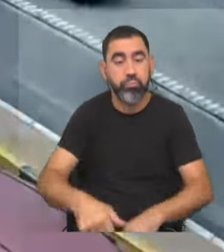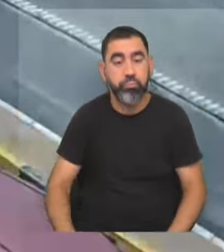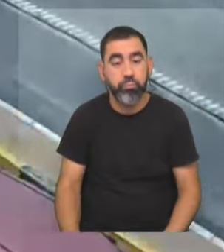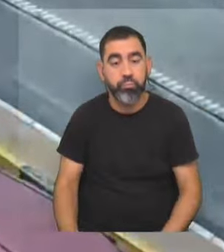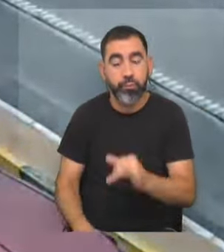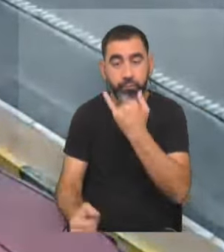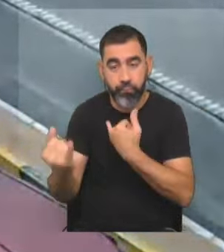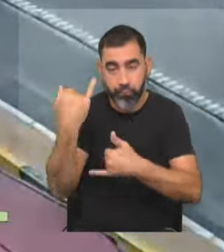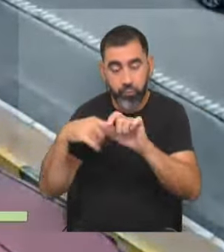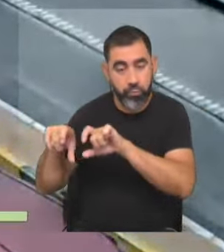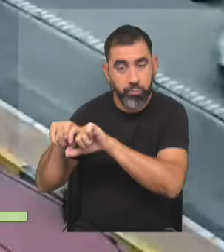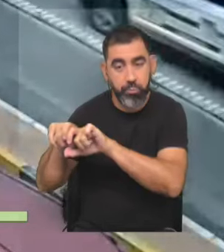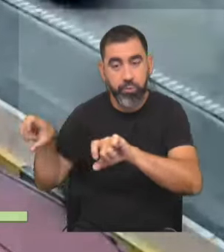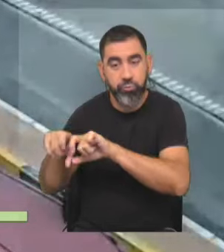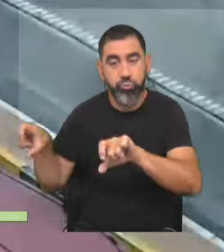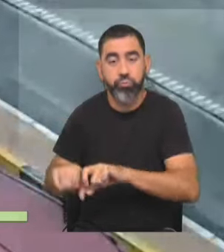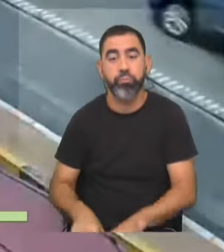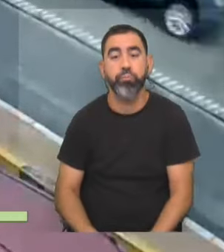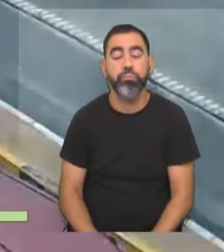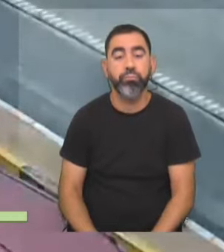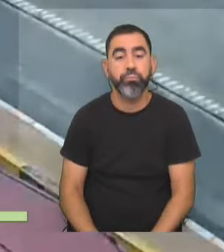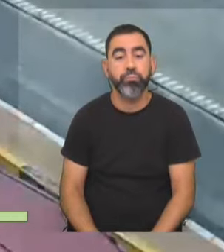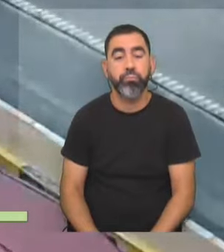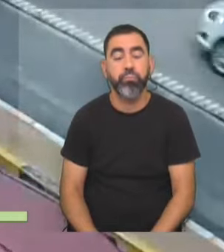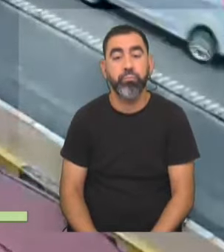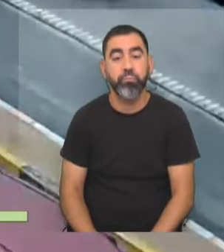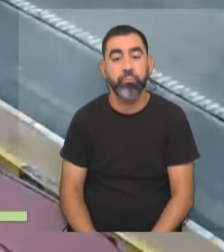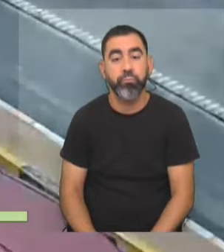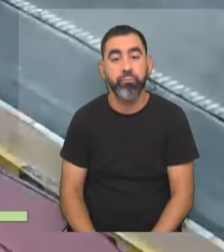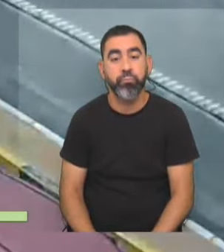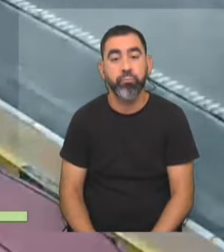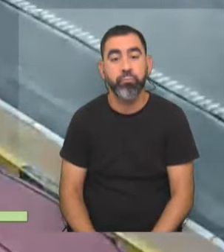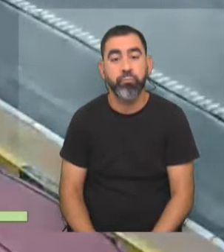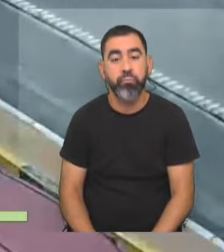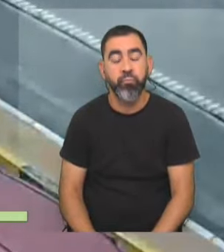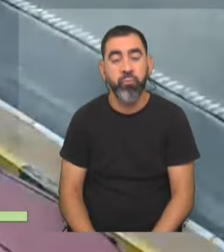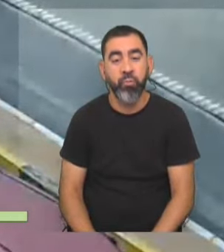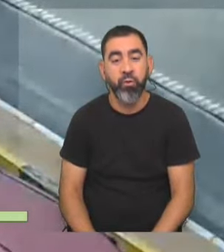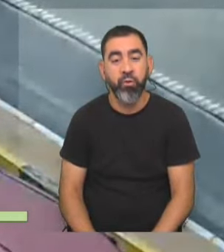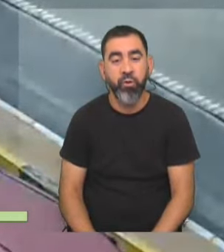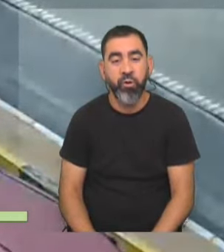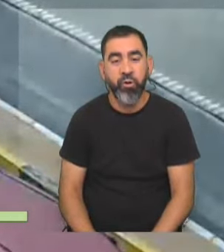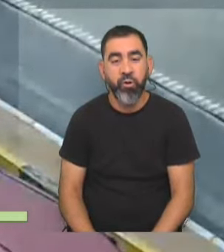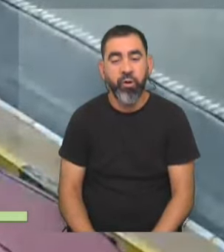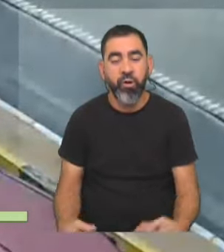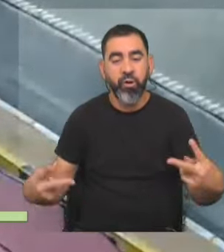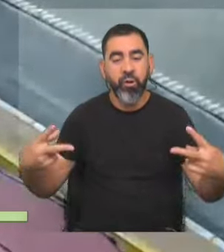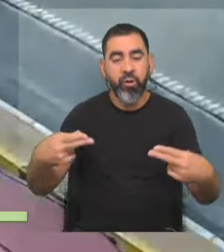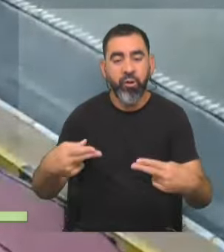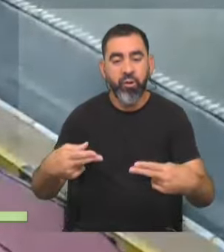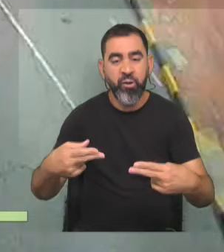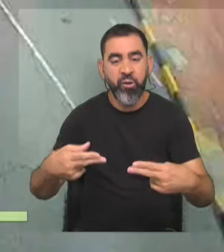puede seguir a través de las redes sociales @im trito @md transporte decirles que estará cortada a